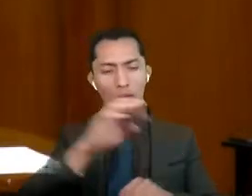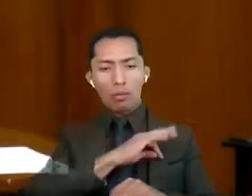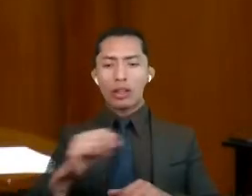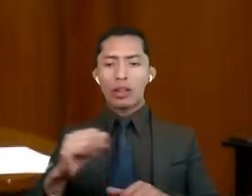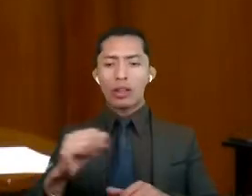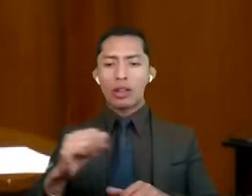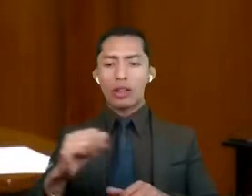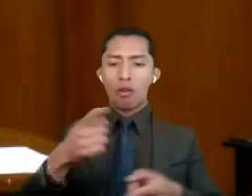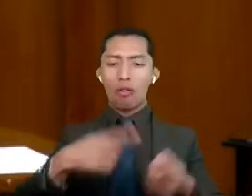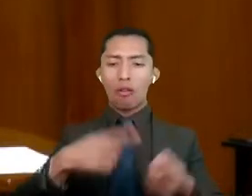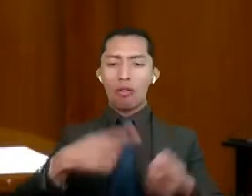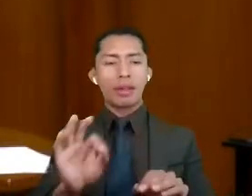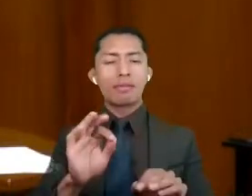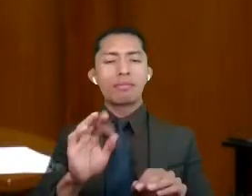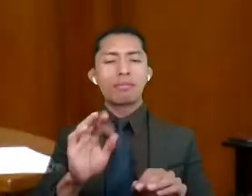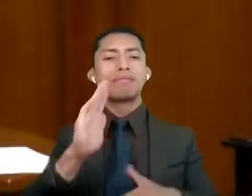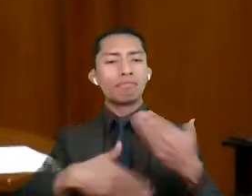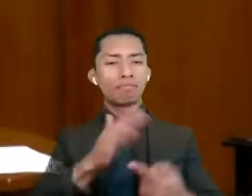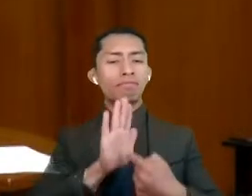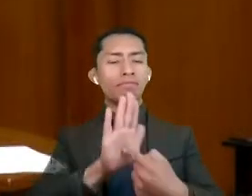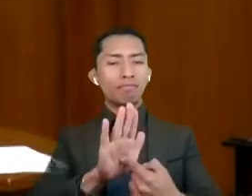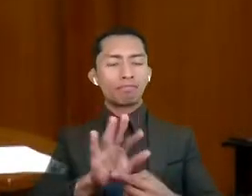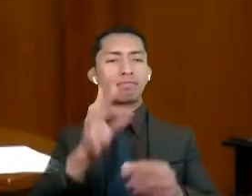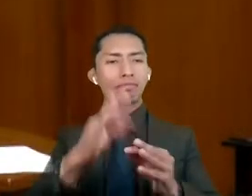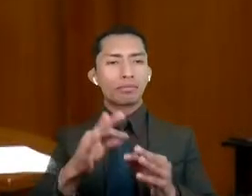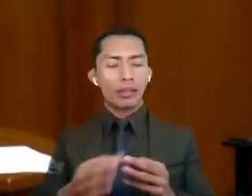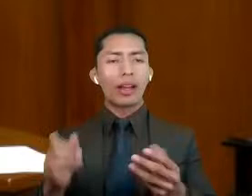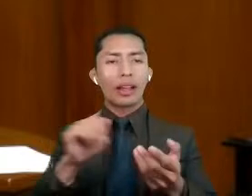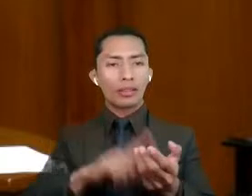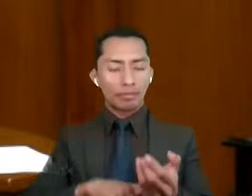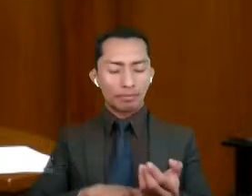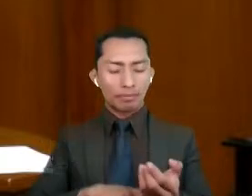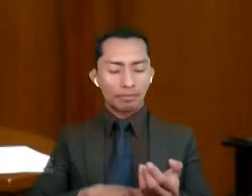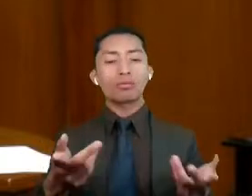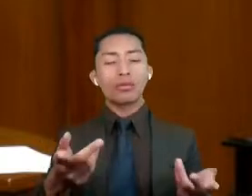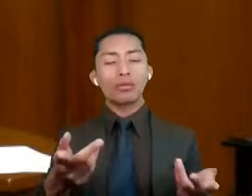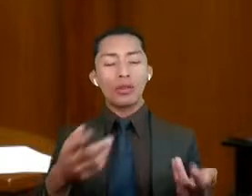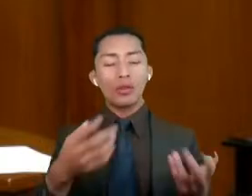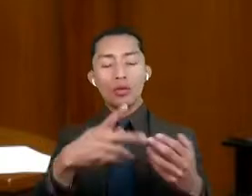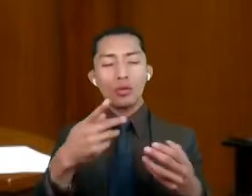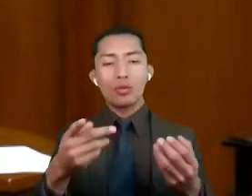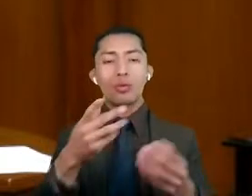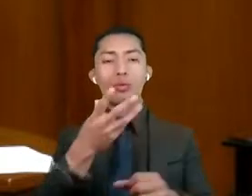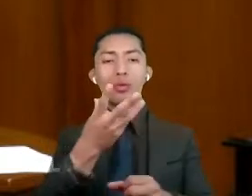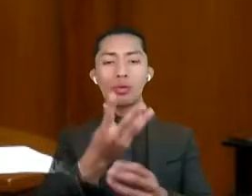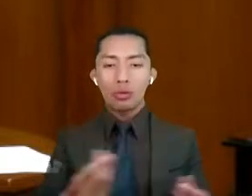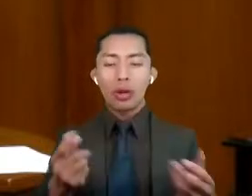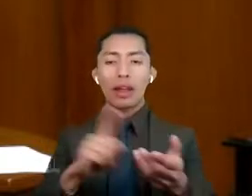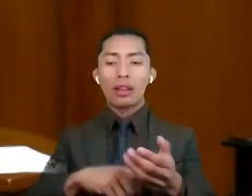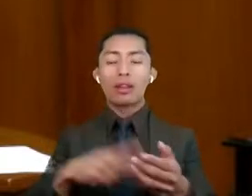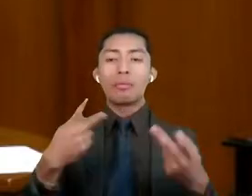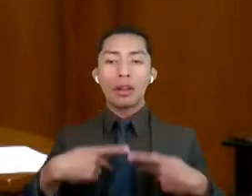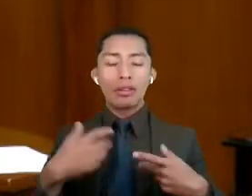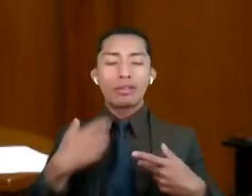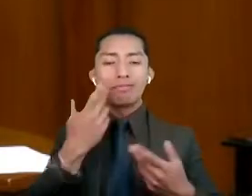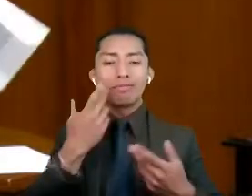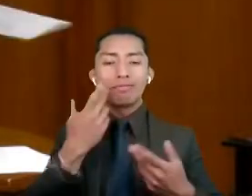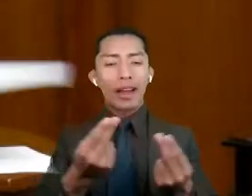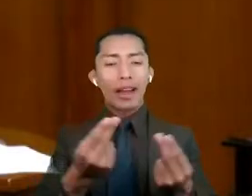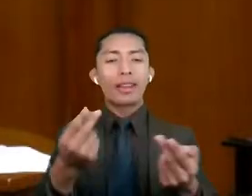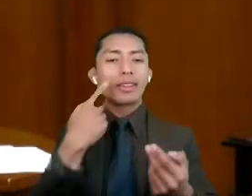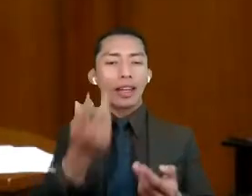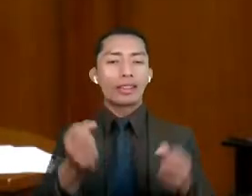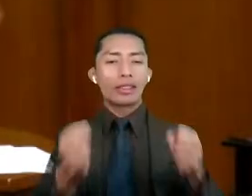gobierno de resultados, la estabilidad de las instituciones públicas y la solución de las demandas sociales en un ambiente de